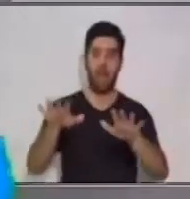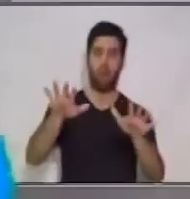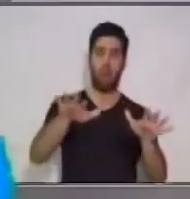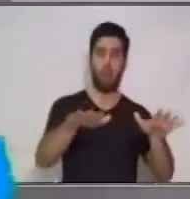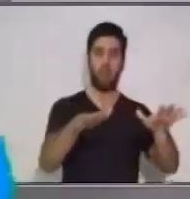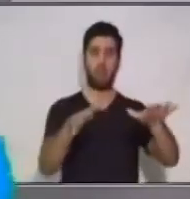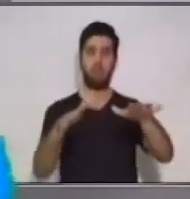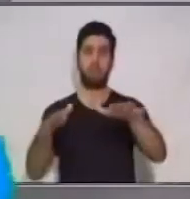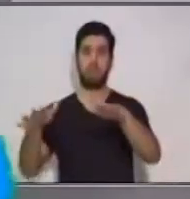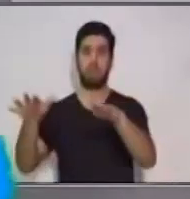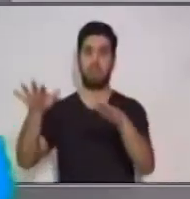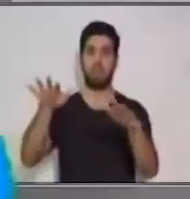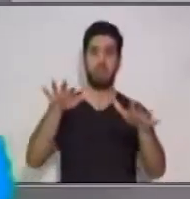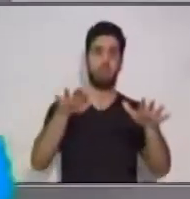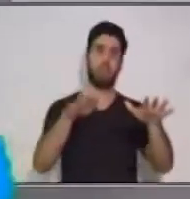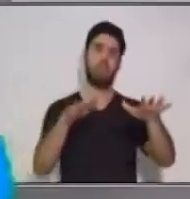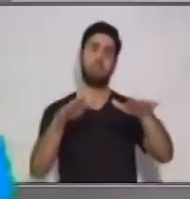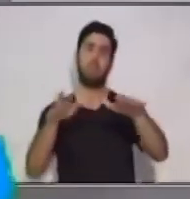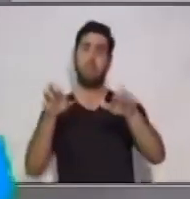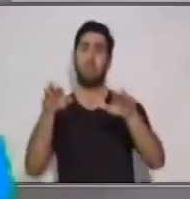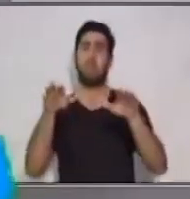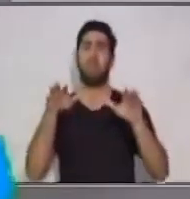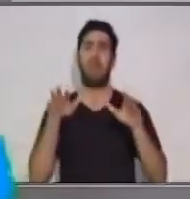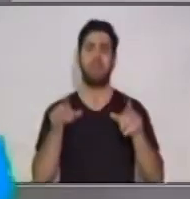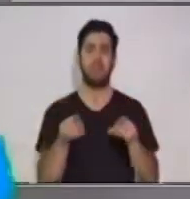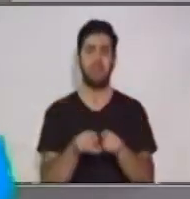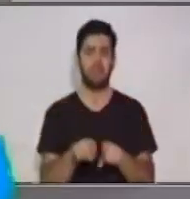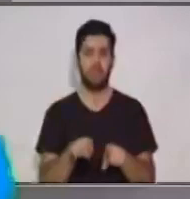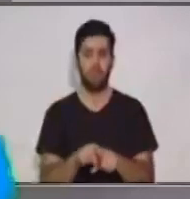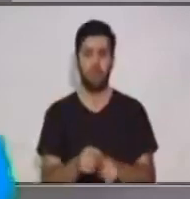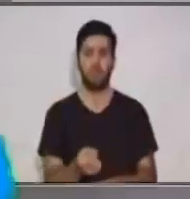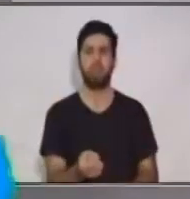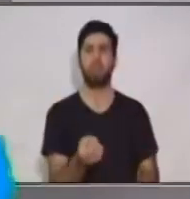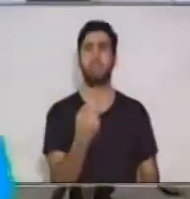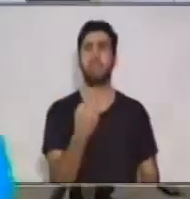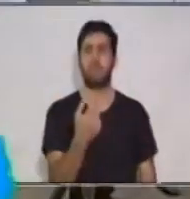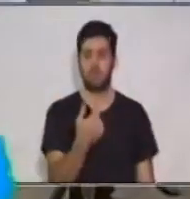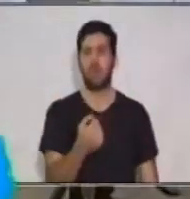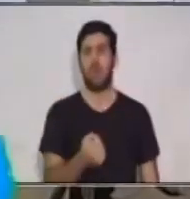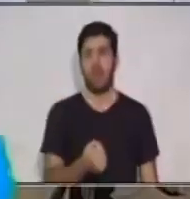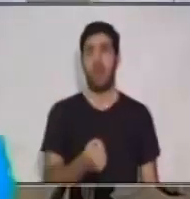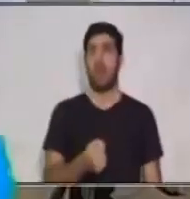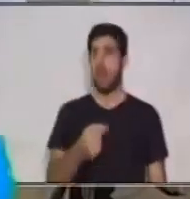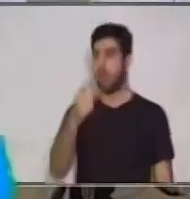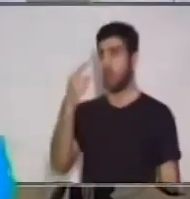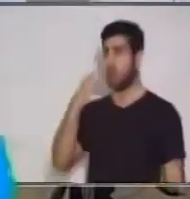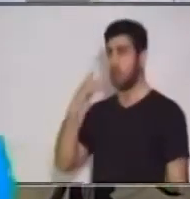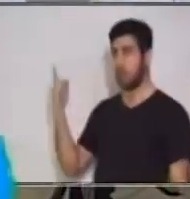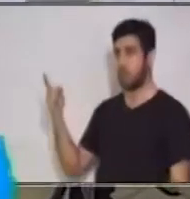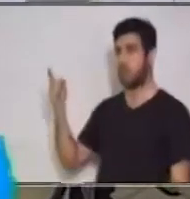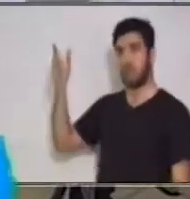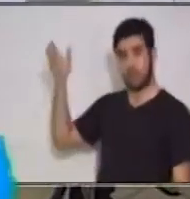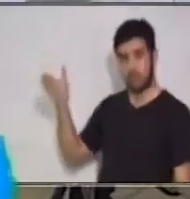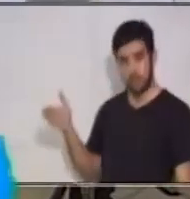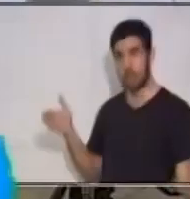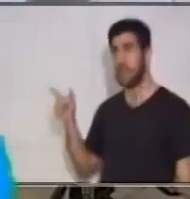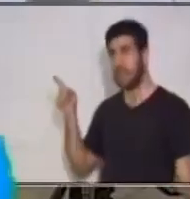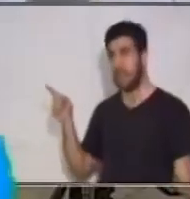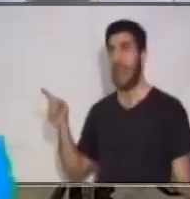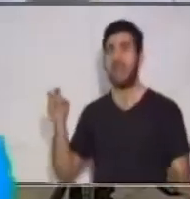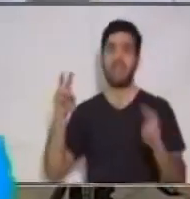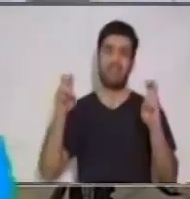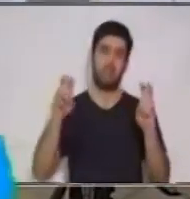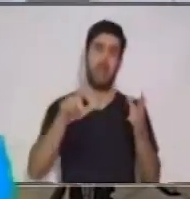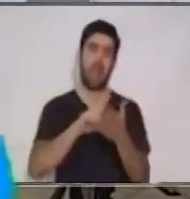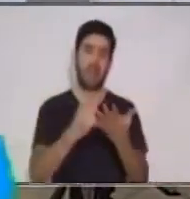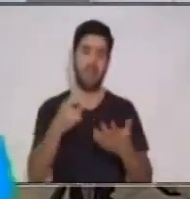el mar apacible, solo y tranquilo. Este es un fragmento del Popol Vuh. Si tú